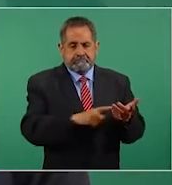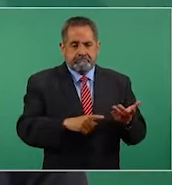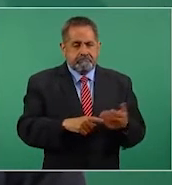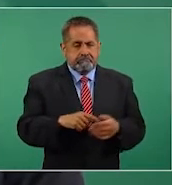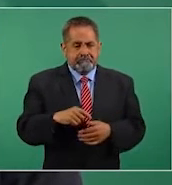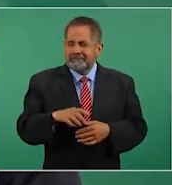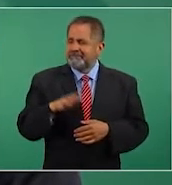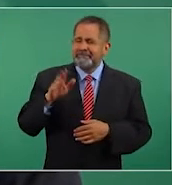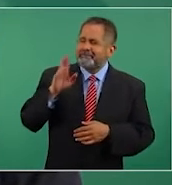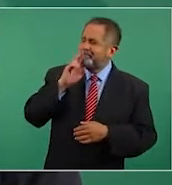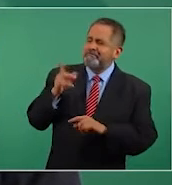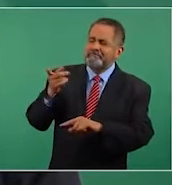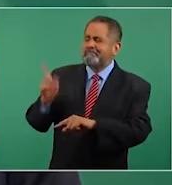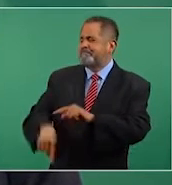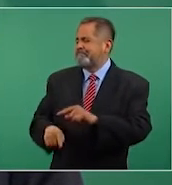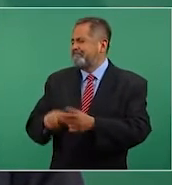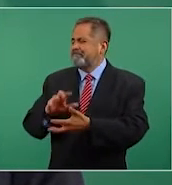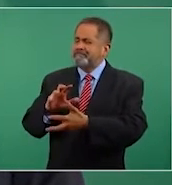apostaron a destruir